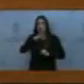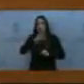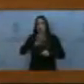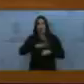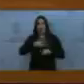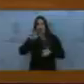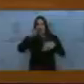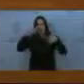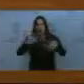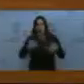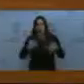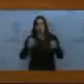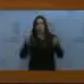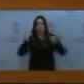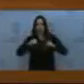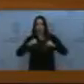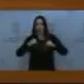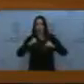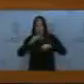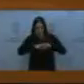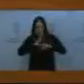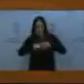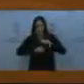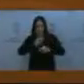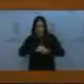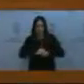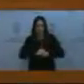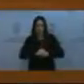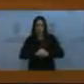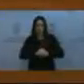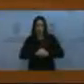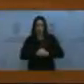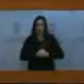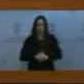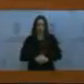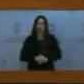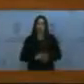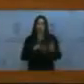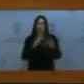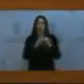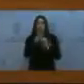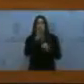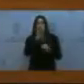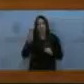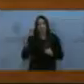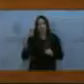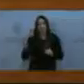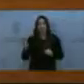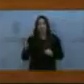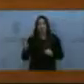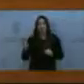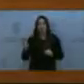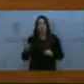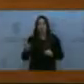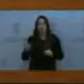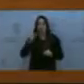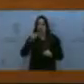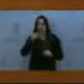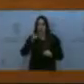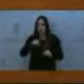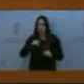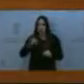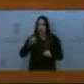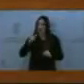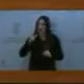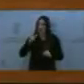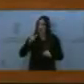acuerdos, para ratificar que los acuerdos son para cumplirlos. El Grupo Parlamentario Popular es la segunda vez, no sé si es la segunda o la